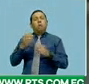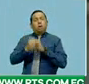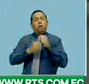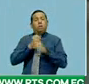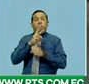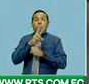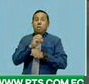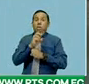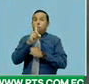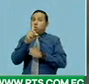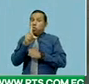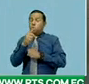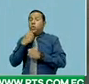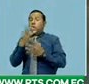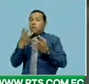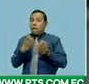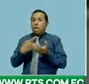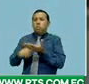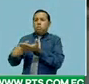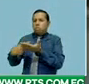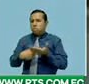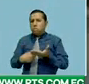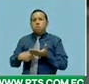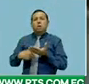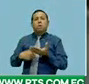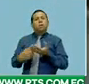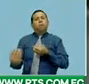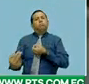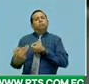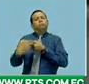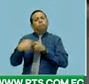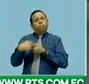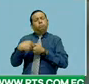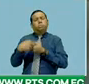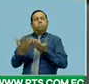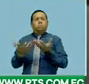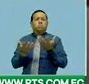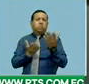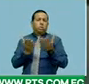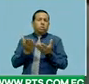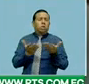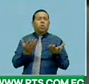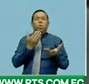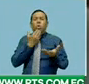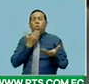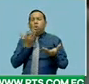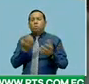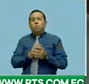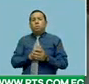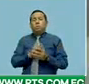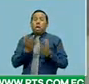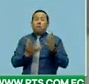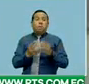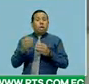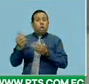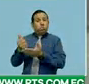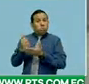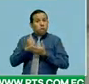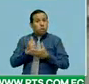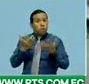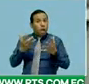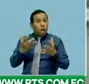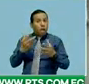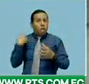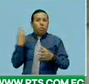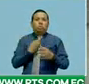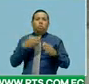soluciones incorporando al sector privado, que sabe que si no toma medidas, el sector no se va a reactivar hasta el 2025. Como parte de